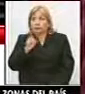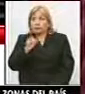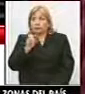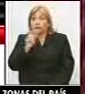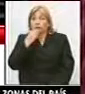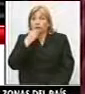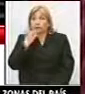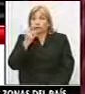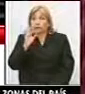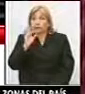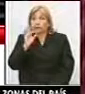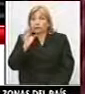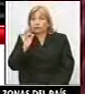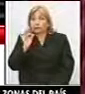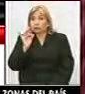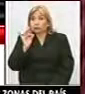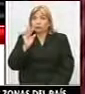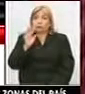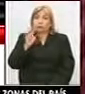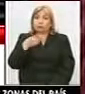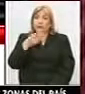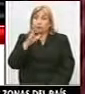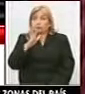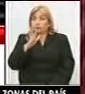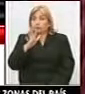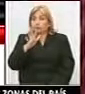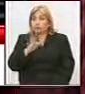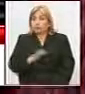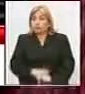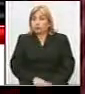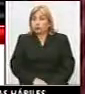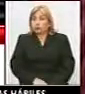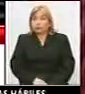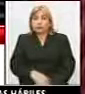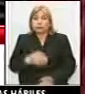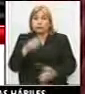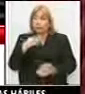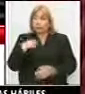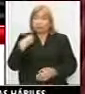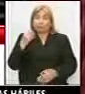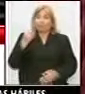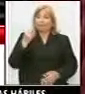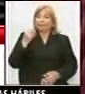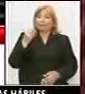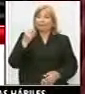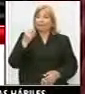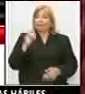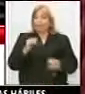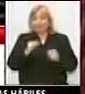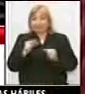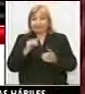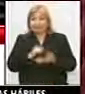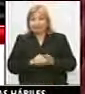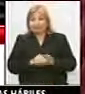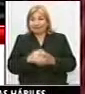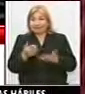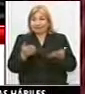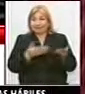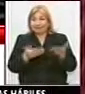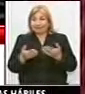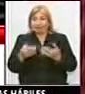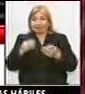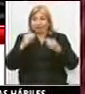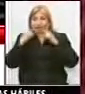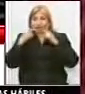98 al 2005. Uh-huh. Un sitio muy pobre que fue sacudido desgraciadamente por la lacra del